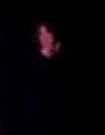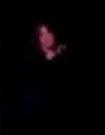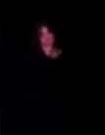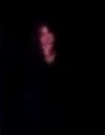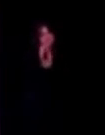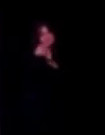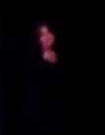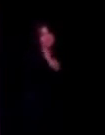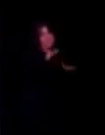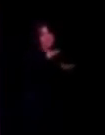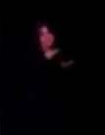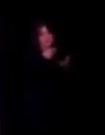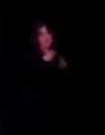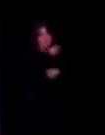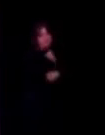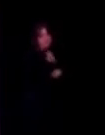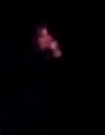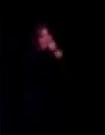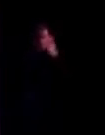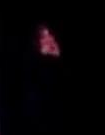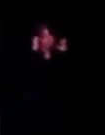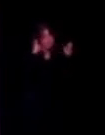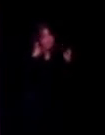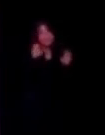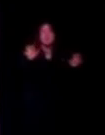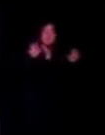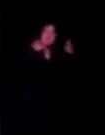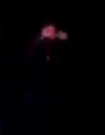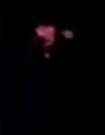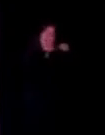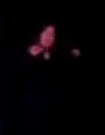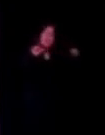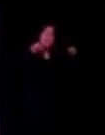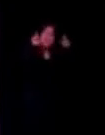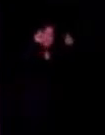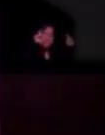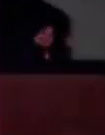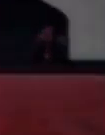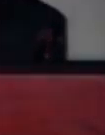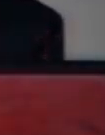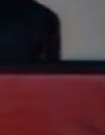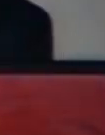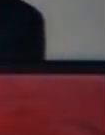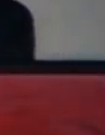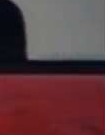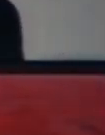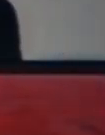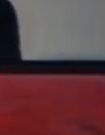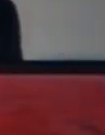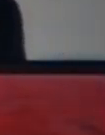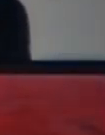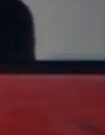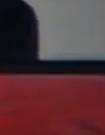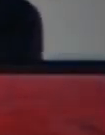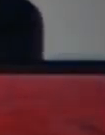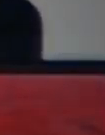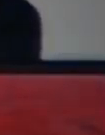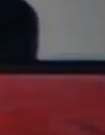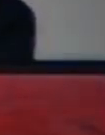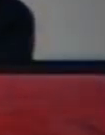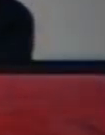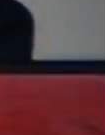ello, en un sentido de una educación quizá muy centrada en la producción, en los contenidos